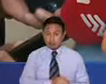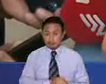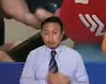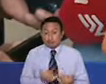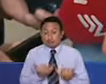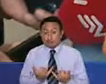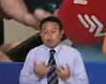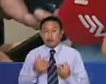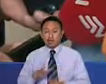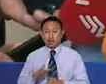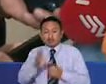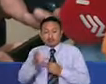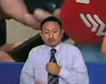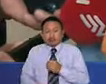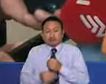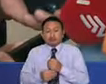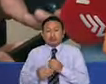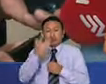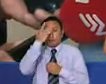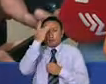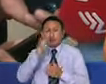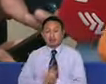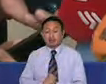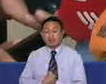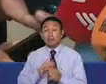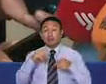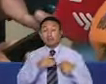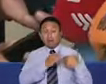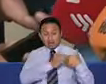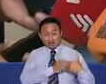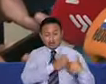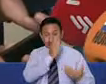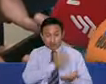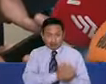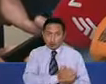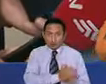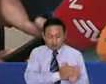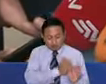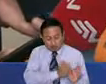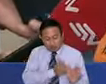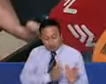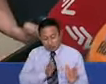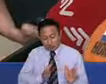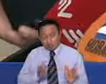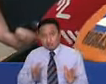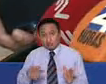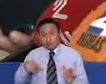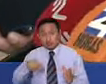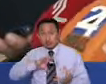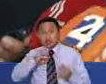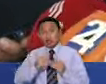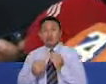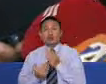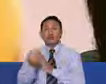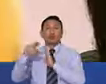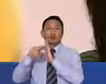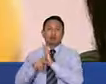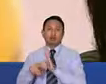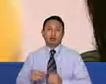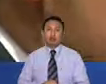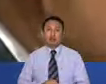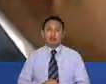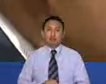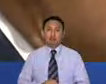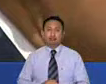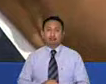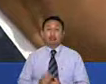va a completar. ¿Por qué? Porque los delitos siguieron continuándose y también se adecúan a la norma vigente actual. El proceso se empaña